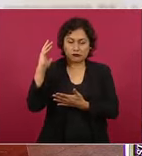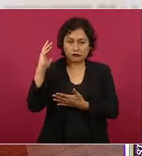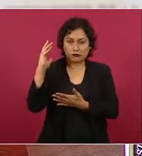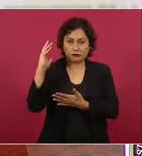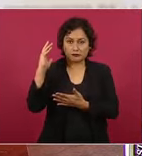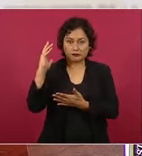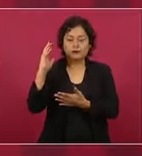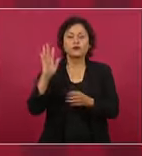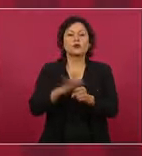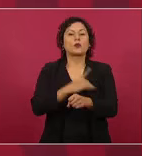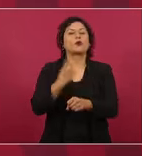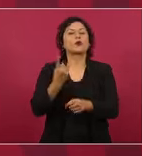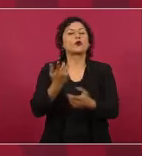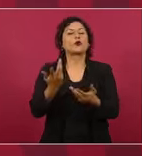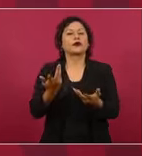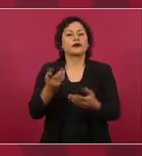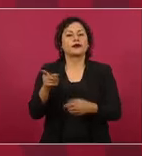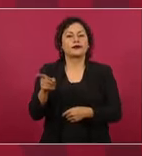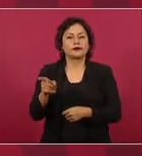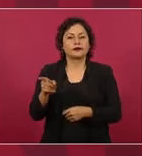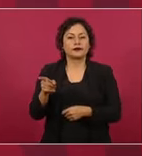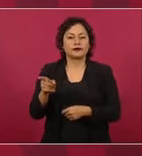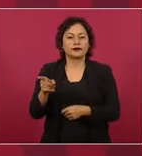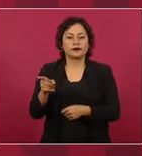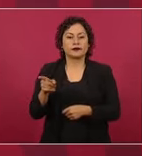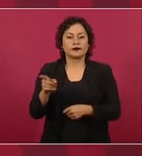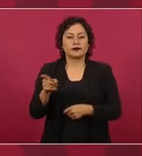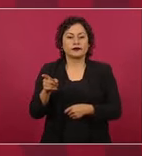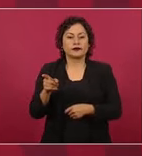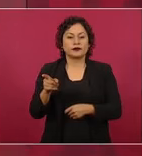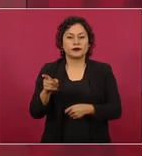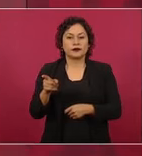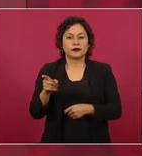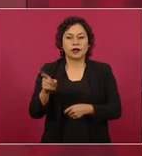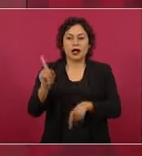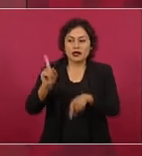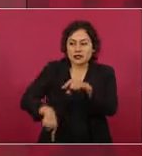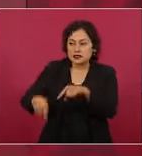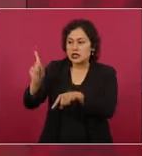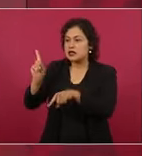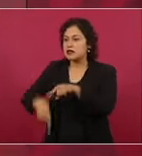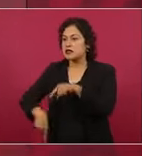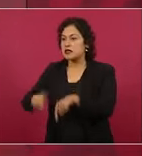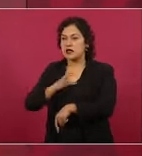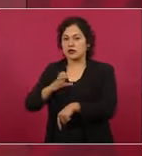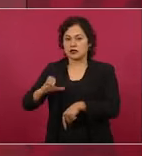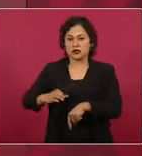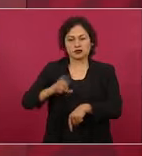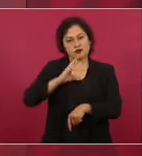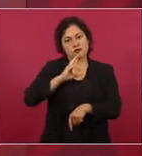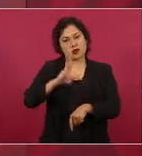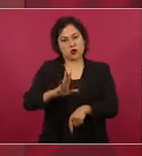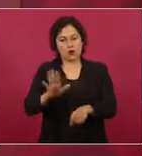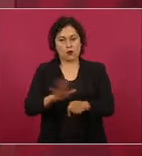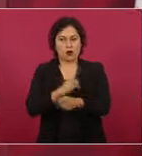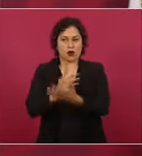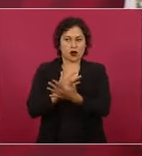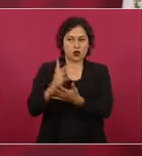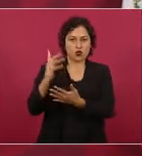porque le estaban quitando las candidaturas, que era un exceso. Le llega